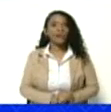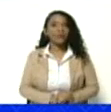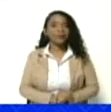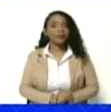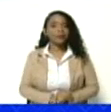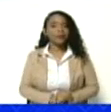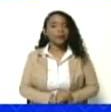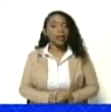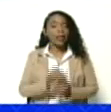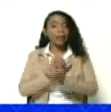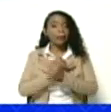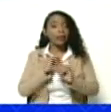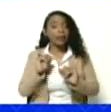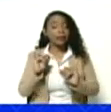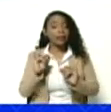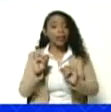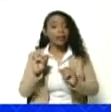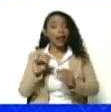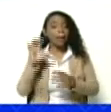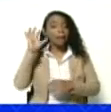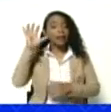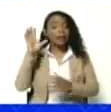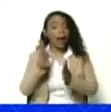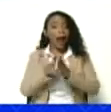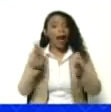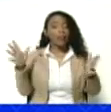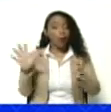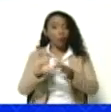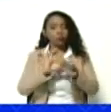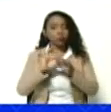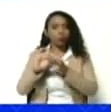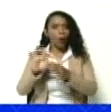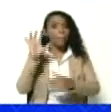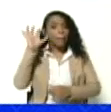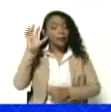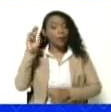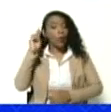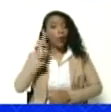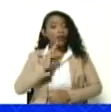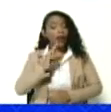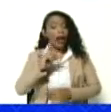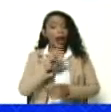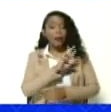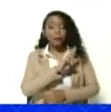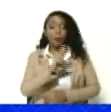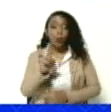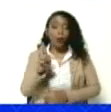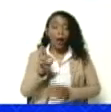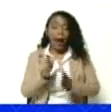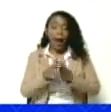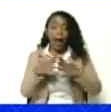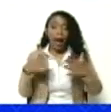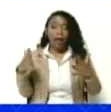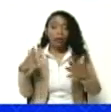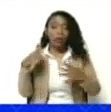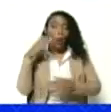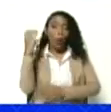la independencia de la patria grande, de la patria unida, de la patria bolivariana, la república de la Gran